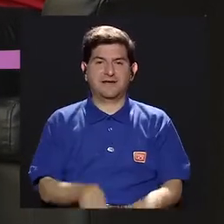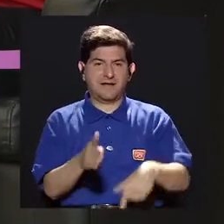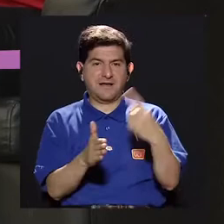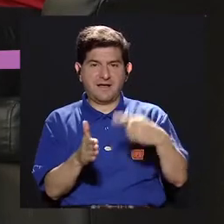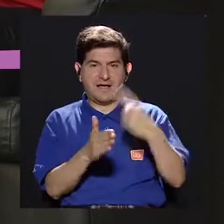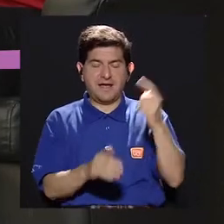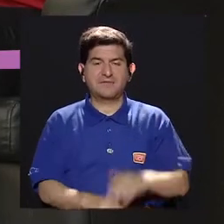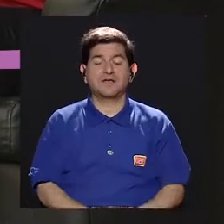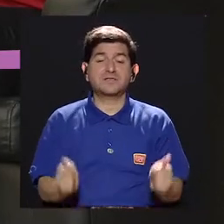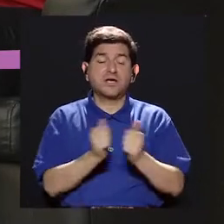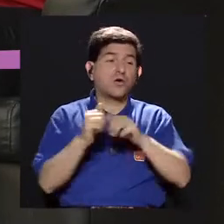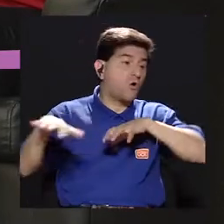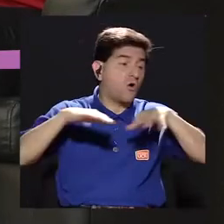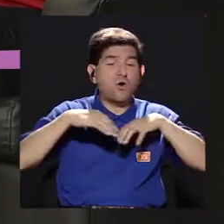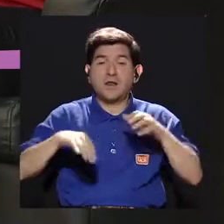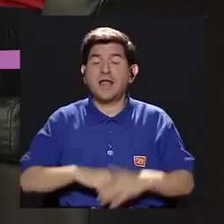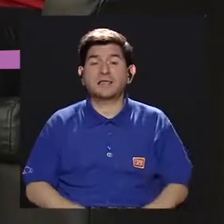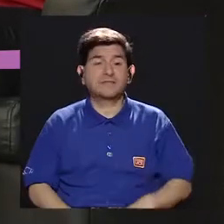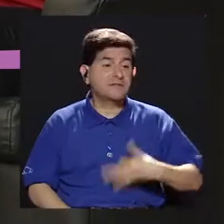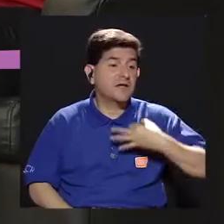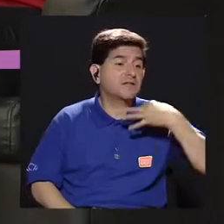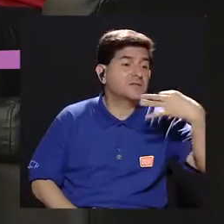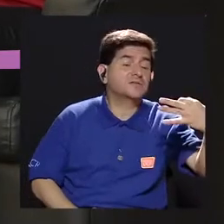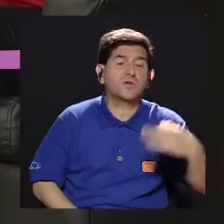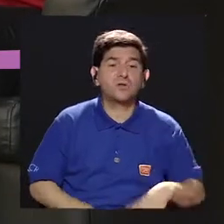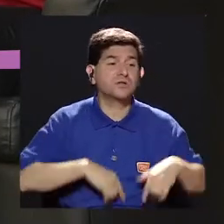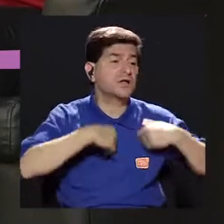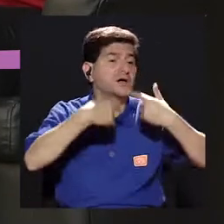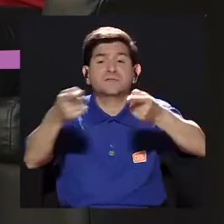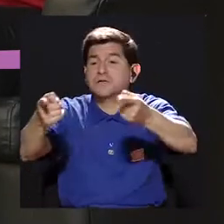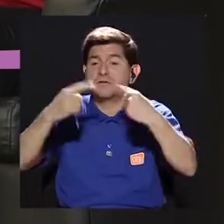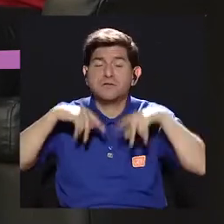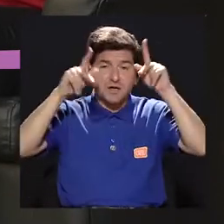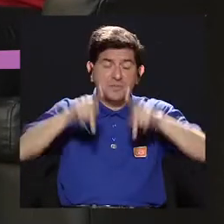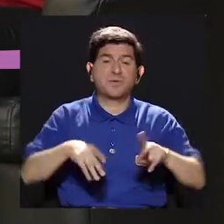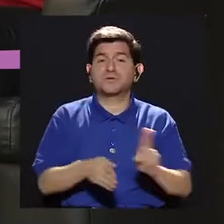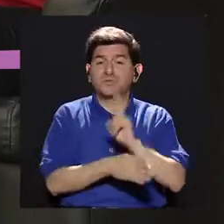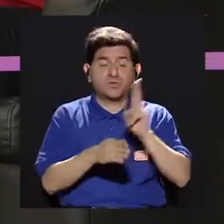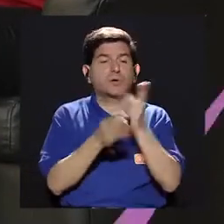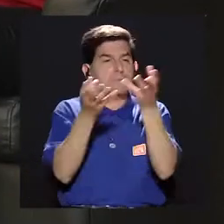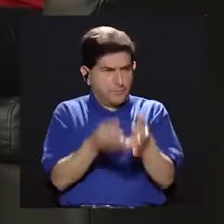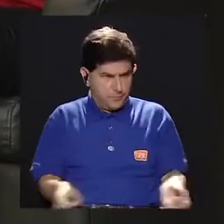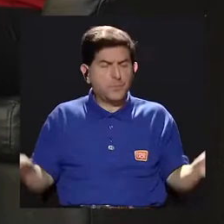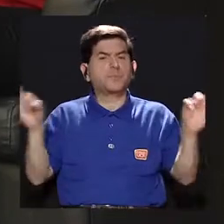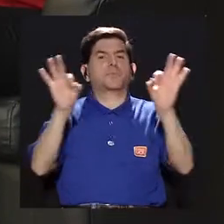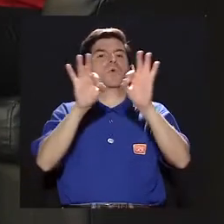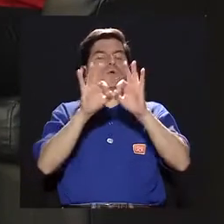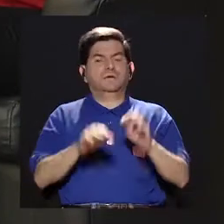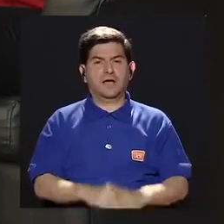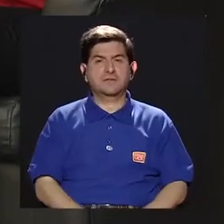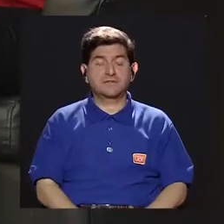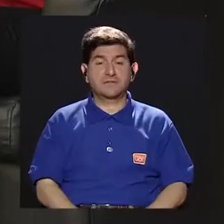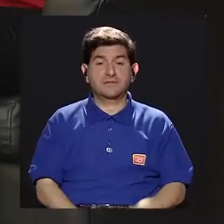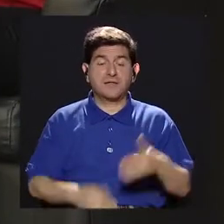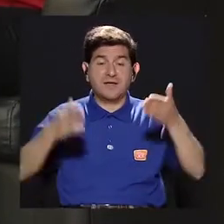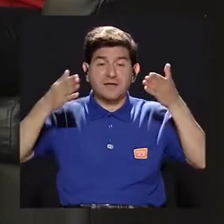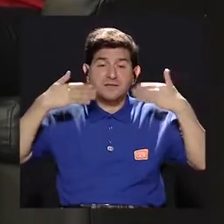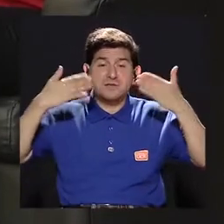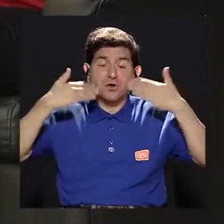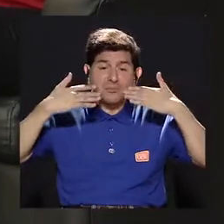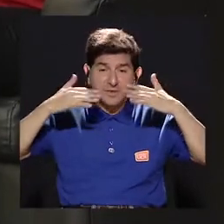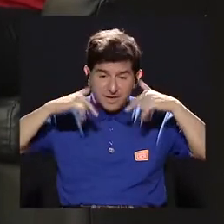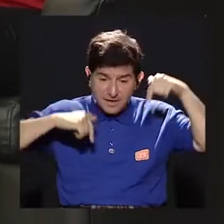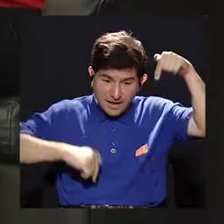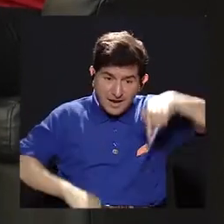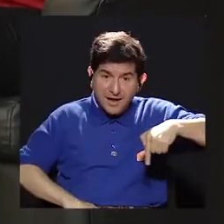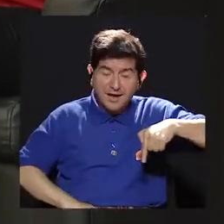porque a veces con el trajín del día por llegar a hacer esto a lo otro, la gente no lo utiliza y es muy importante, vivimos en un clima